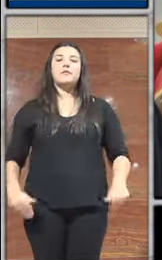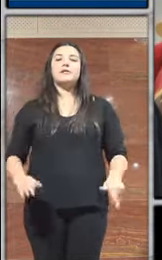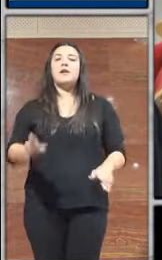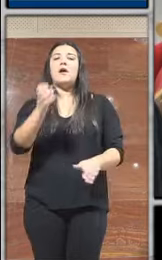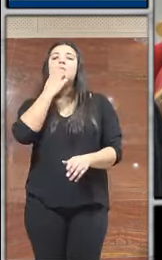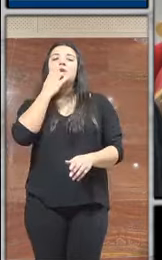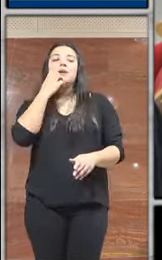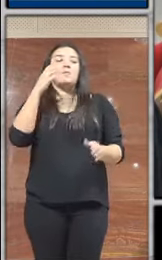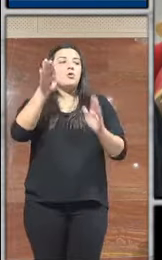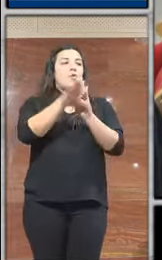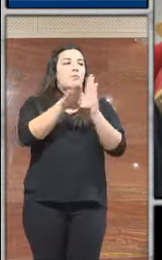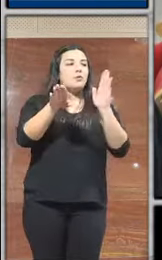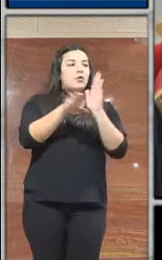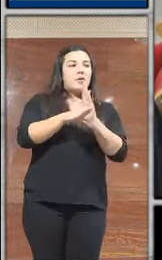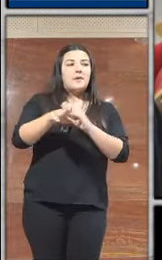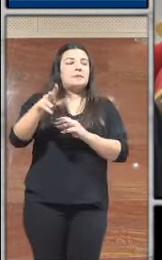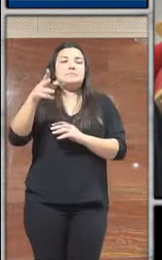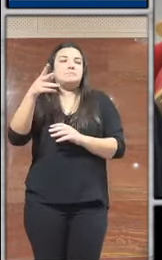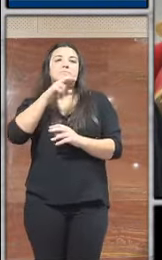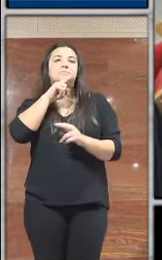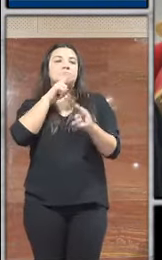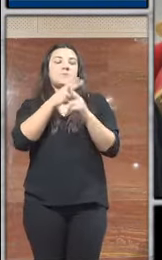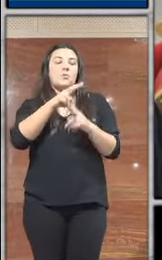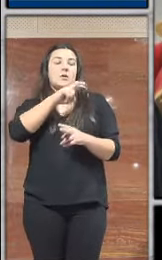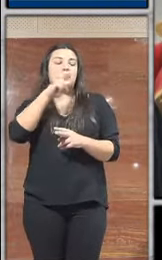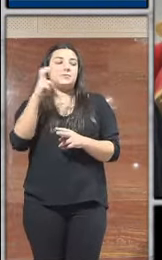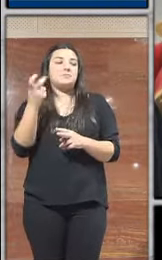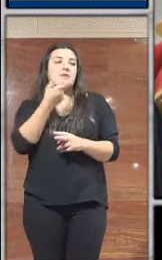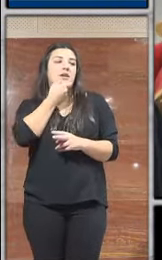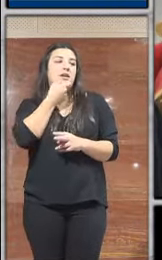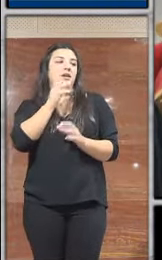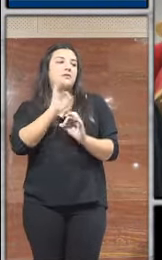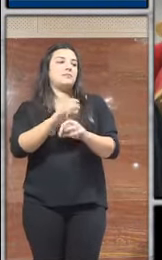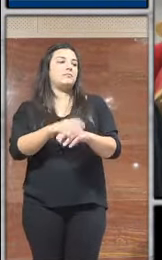Kinect y bueno y otros sensores simplemente para el apunte